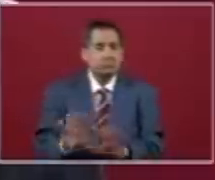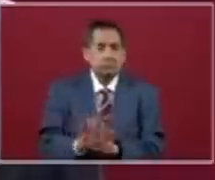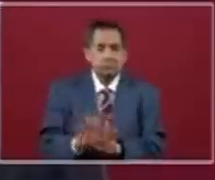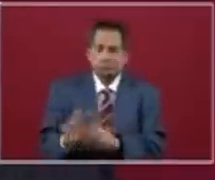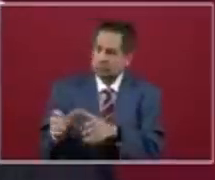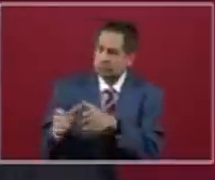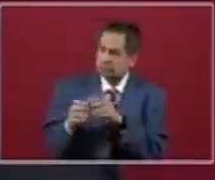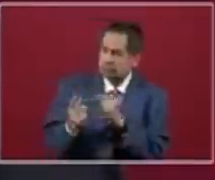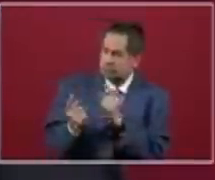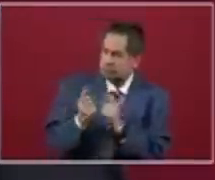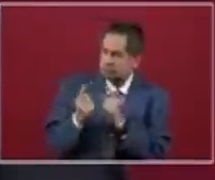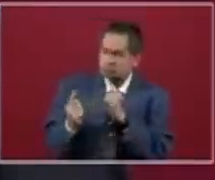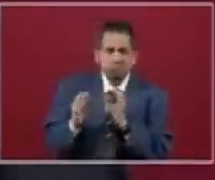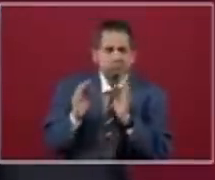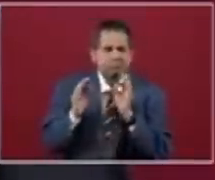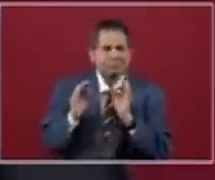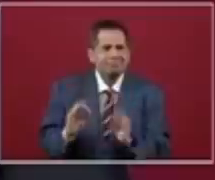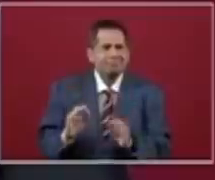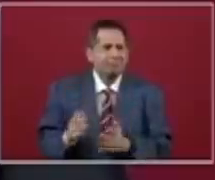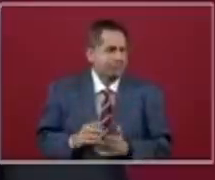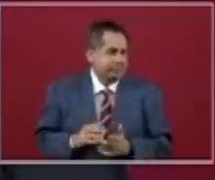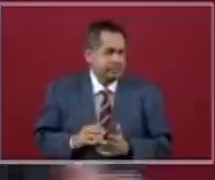Al contrario,